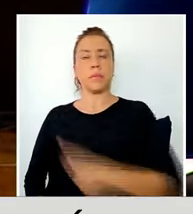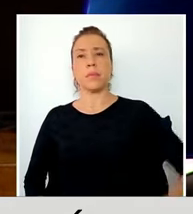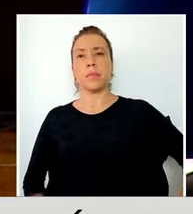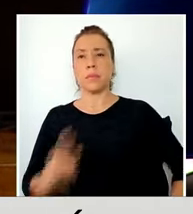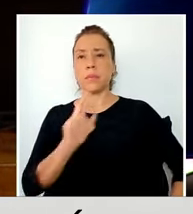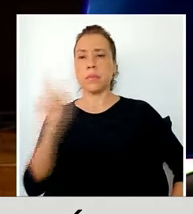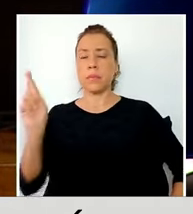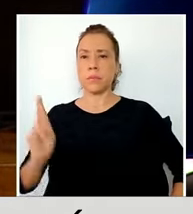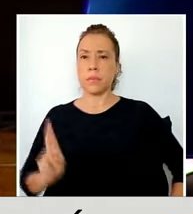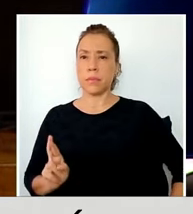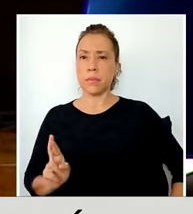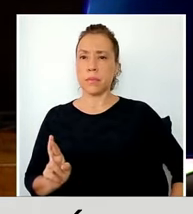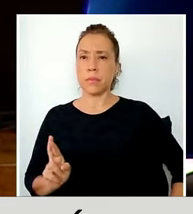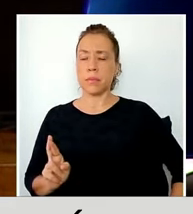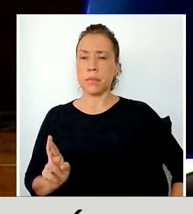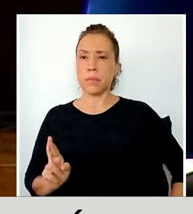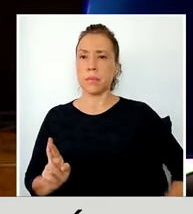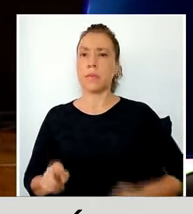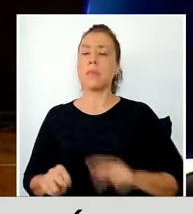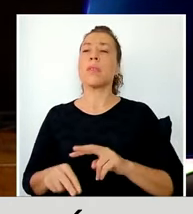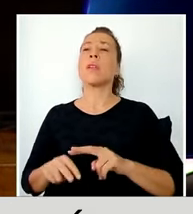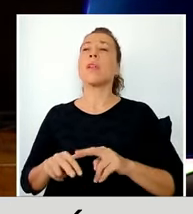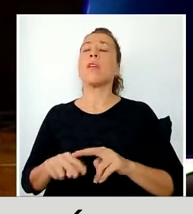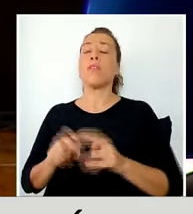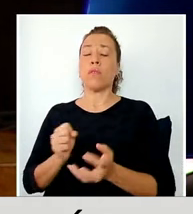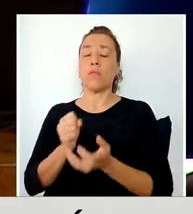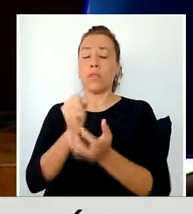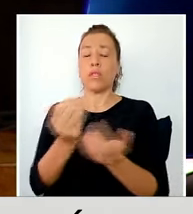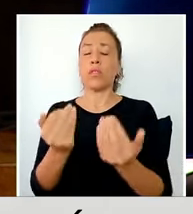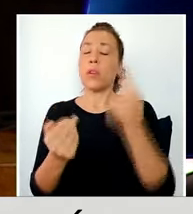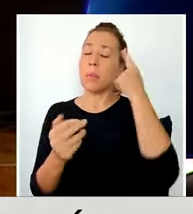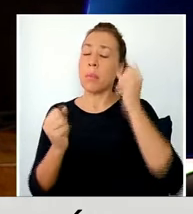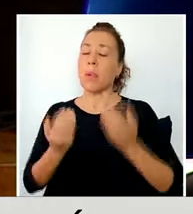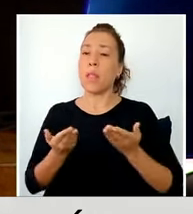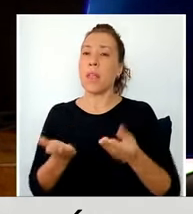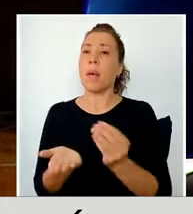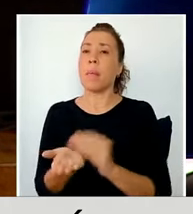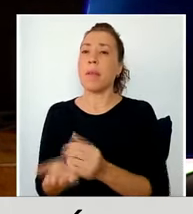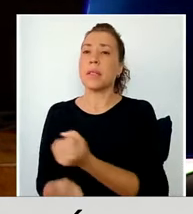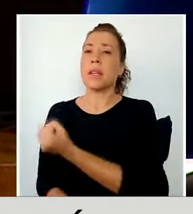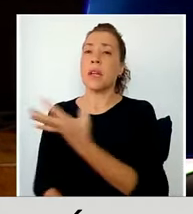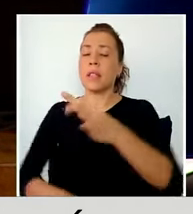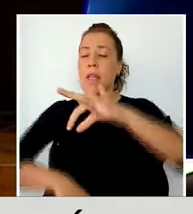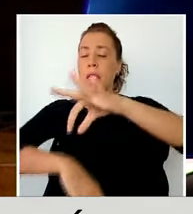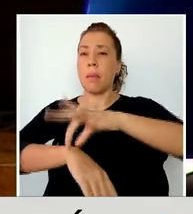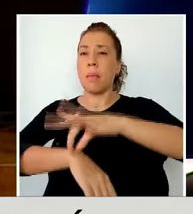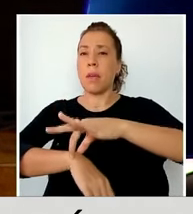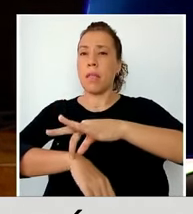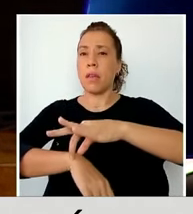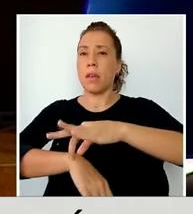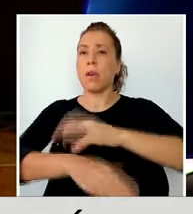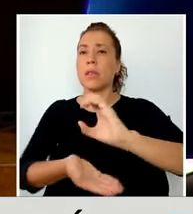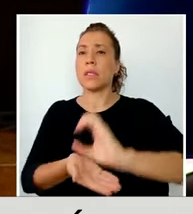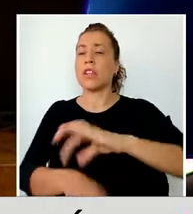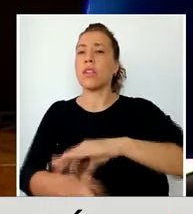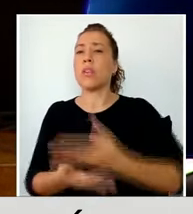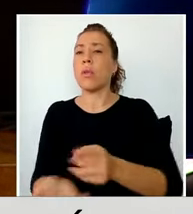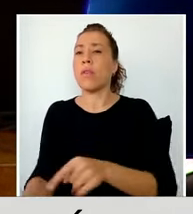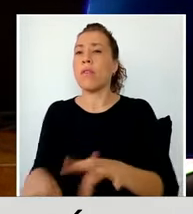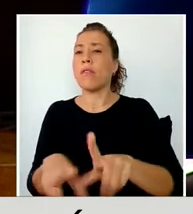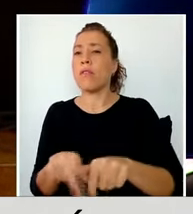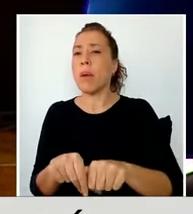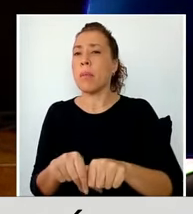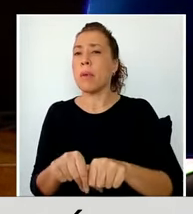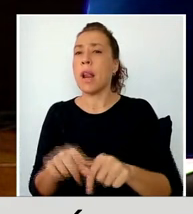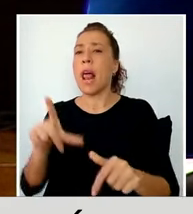república disponer los recursos necesarios para proveer una mayor dotación de médicos en el centro de salud familiar de la localidad de la junta